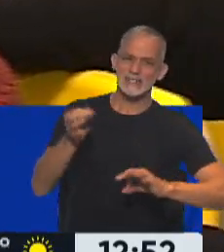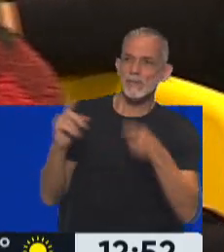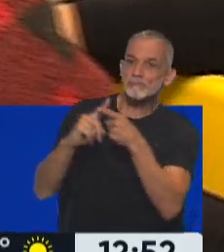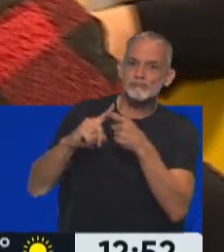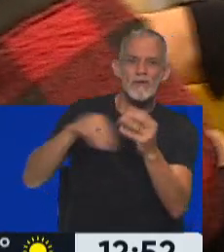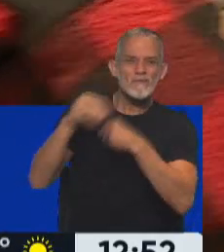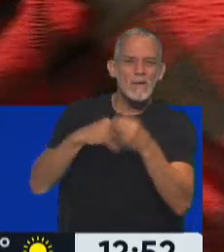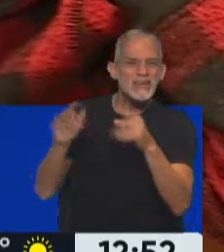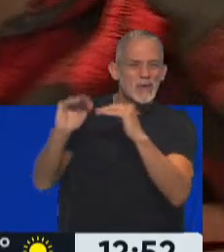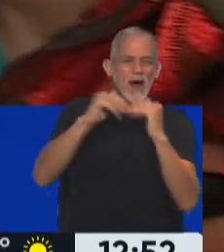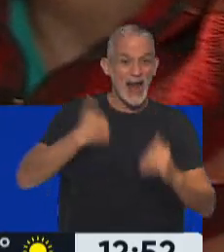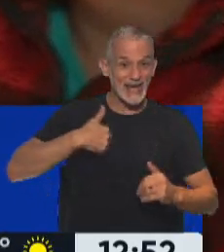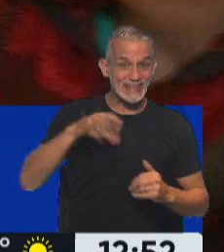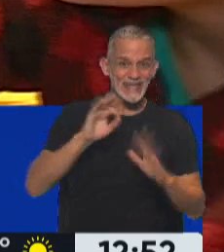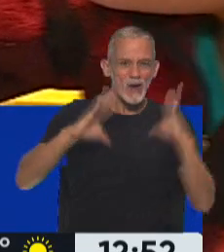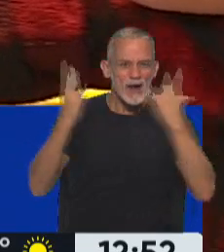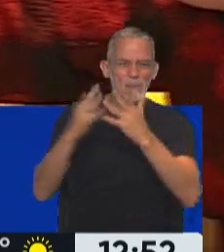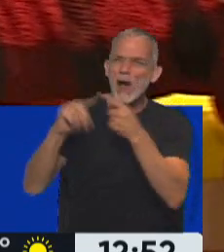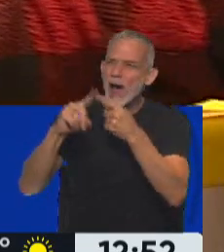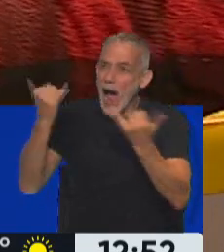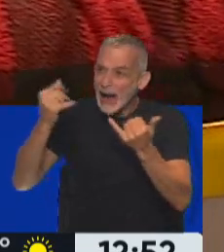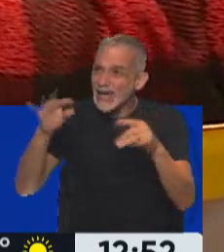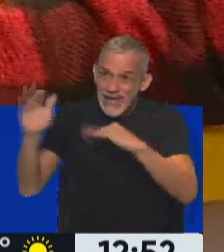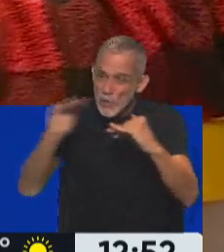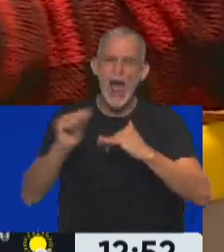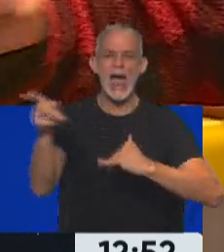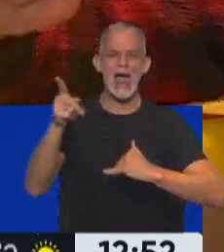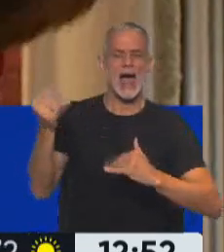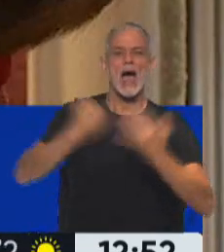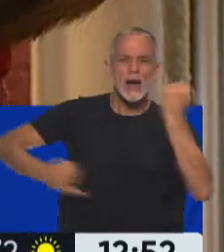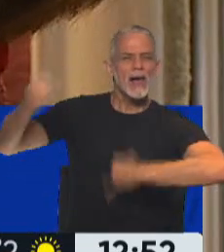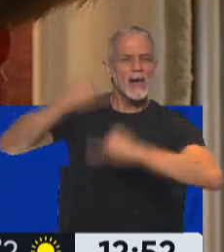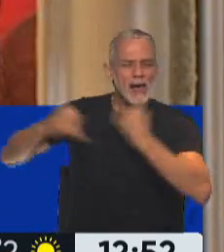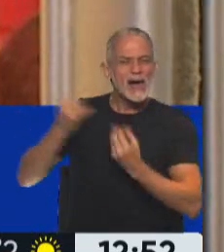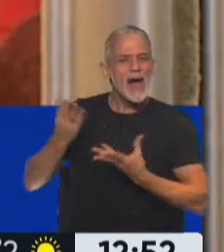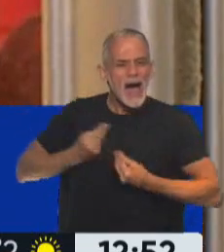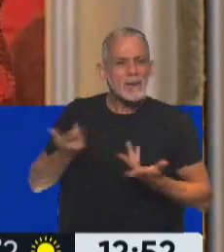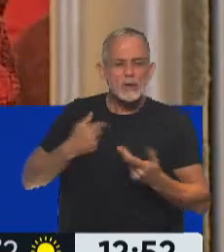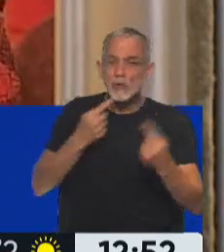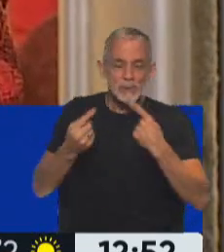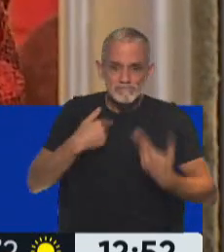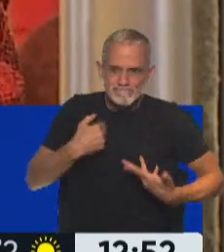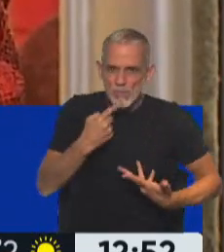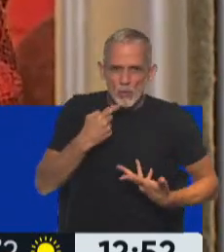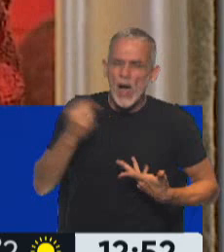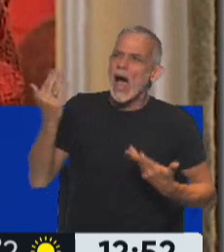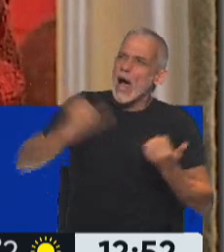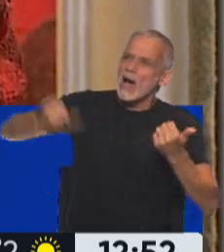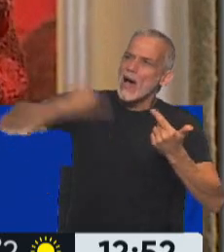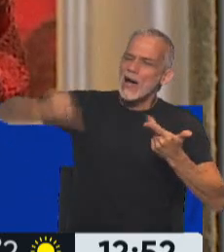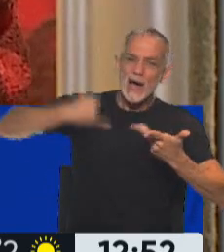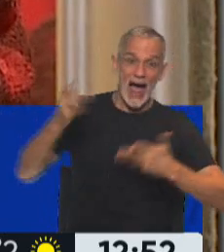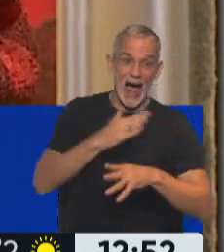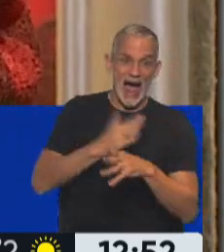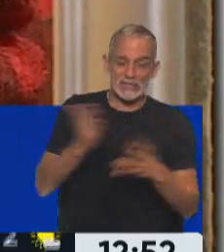otras familias, tanto de Argentina como de otros países, que nos fueron acompañando muchas preguntas que teníamos y que anteriormente